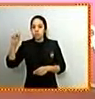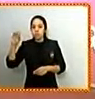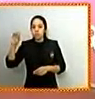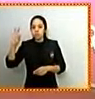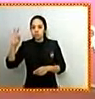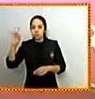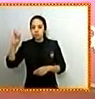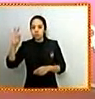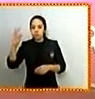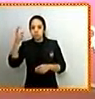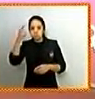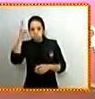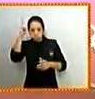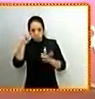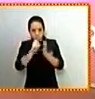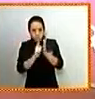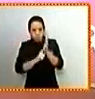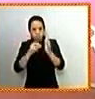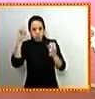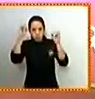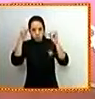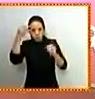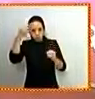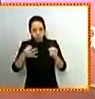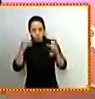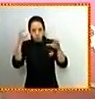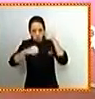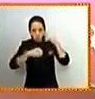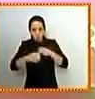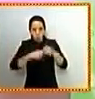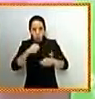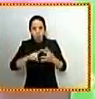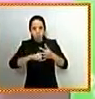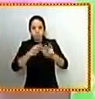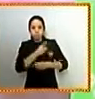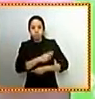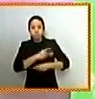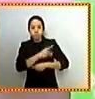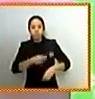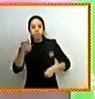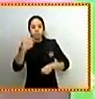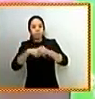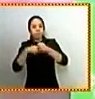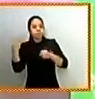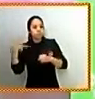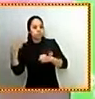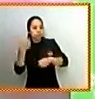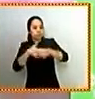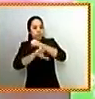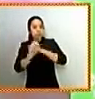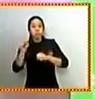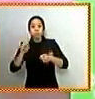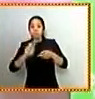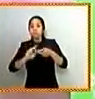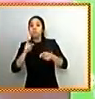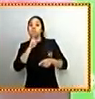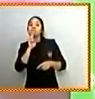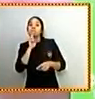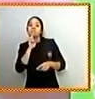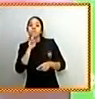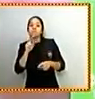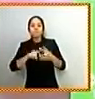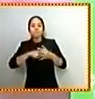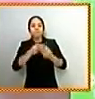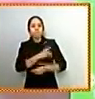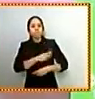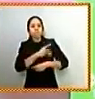nuestros procesos. Y damos inicio a la diversión con Kimberly y Pega 3. Así es, Honduras, iniciamos la diversión de esta